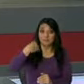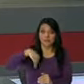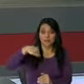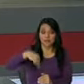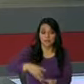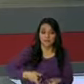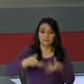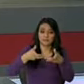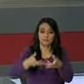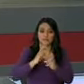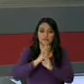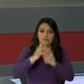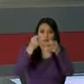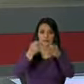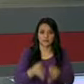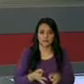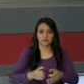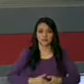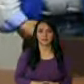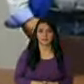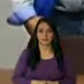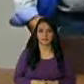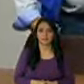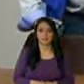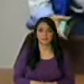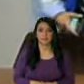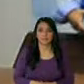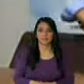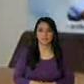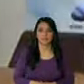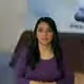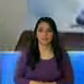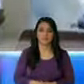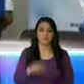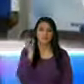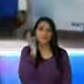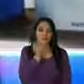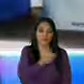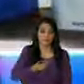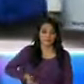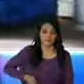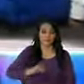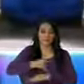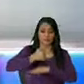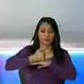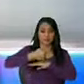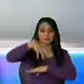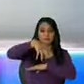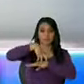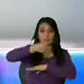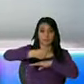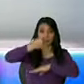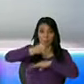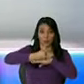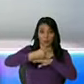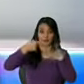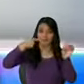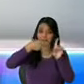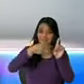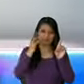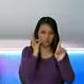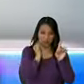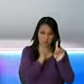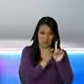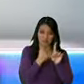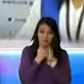entregará resultados definitivos. Según la presidenta de la Junta Provincial Electoral del Guayas, Gabriela Muñoz, los